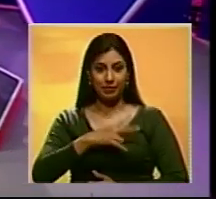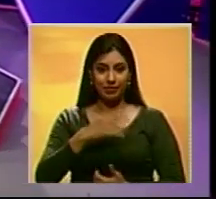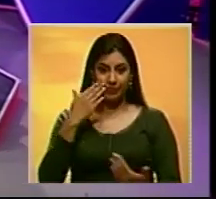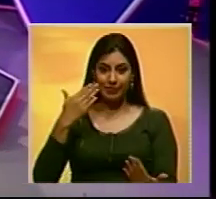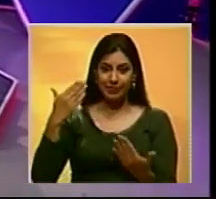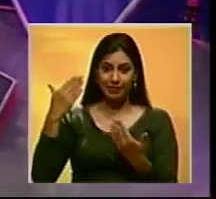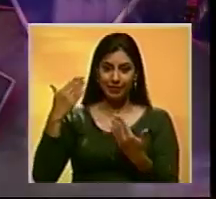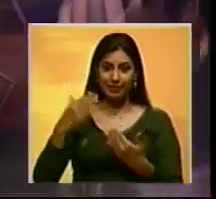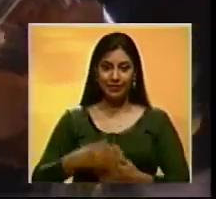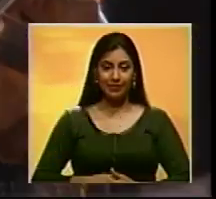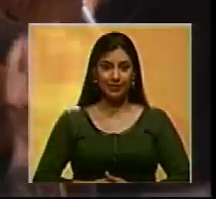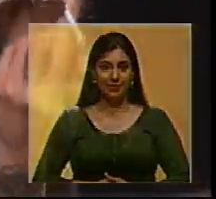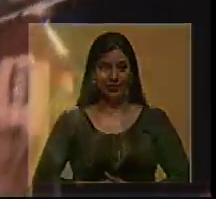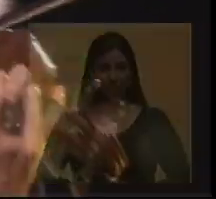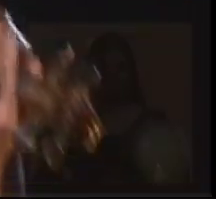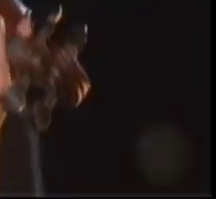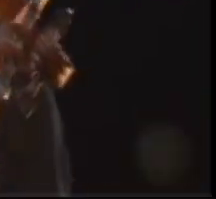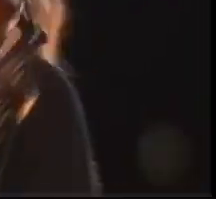noticiero Venevisión.